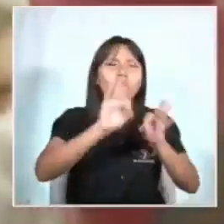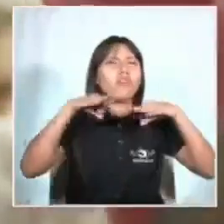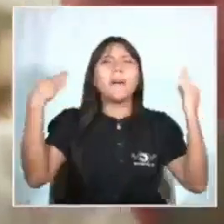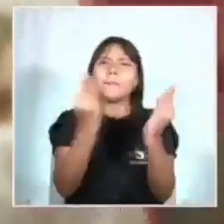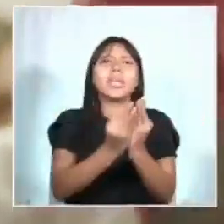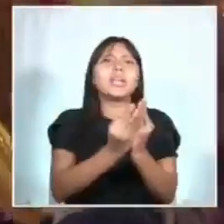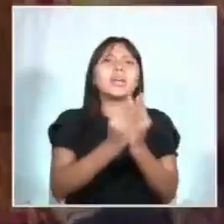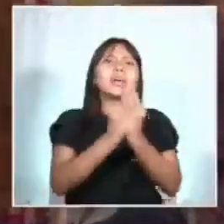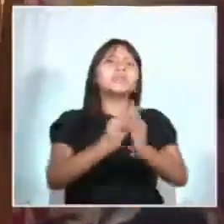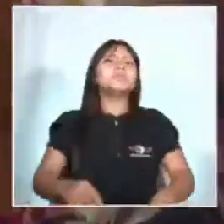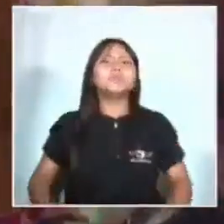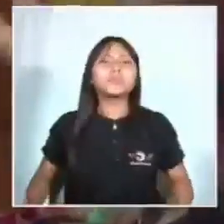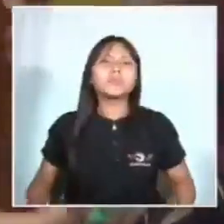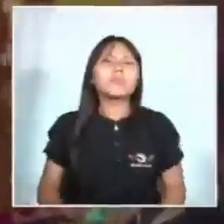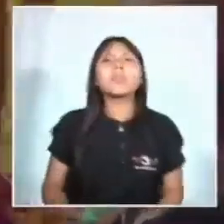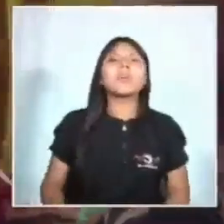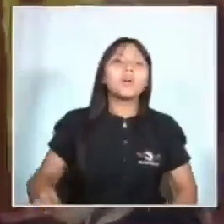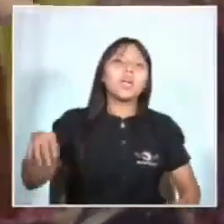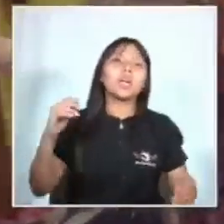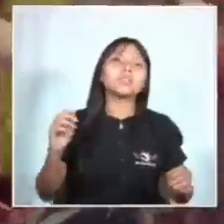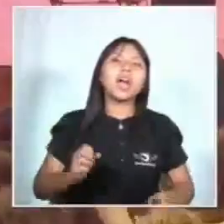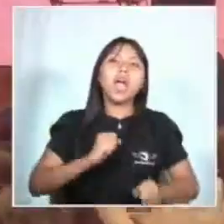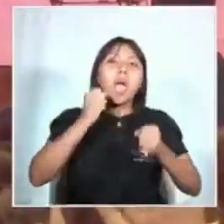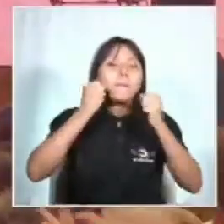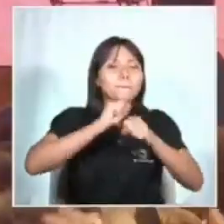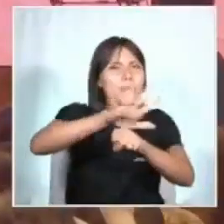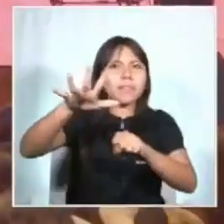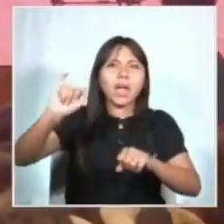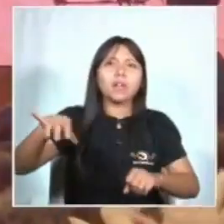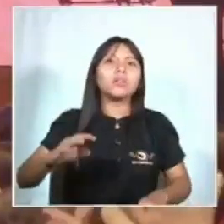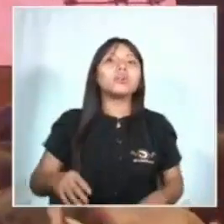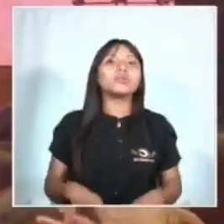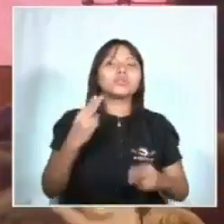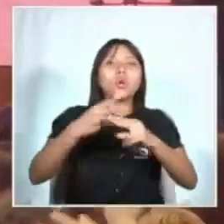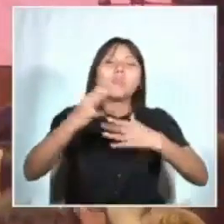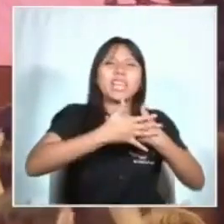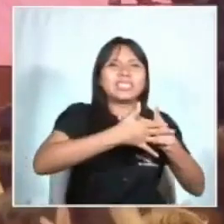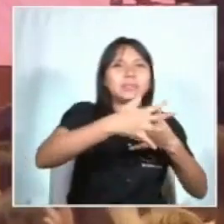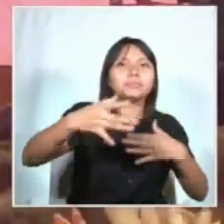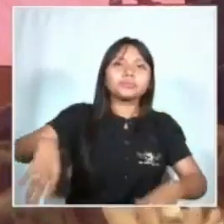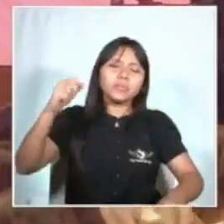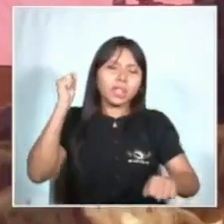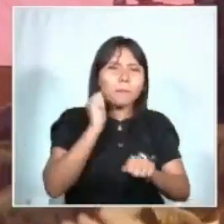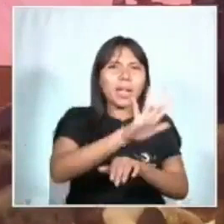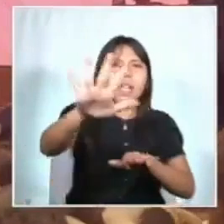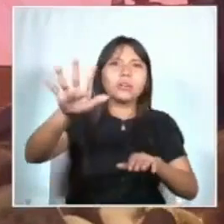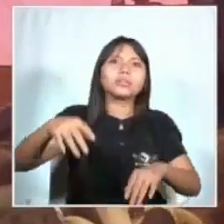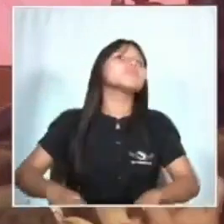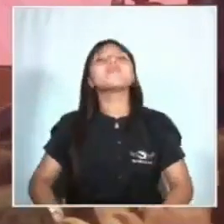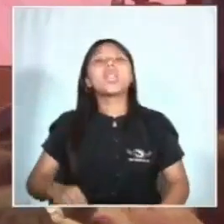los nombres a la atmósfera. Lanza los nombres. Lánzalos. Lánzalos. Vamos, abre tu